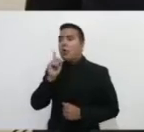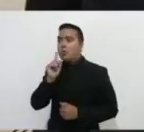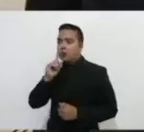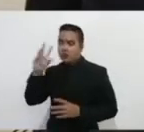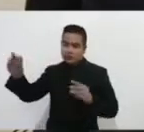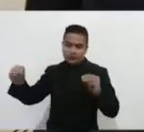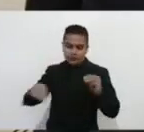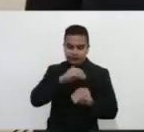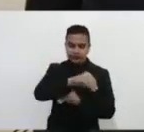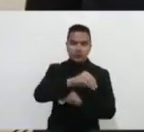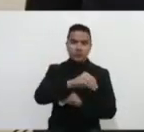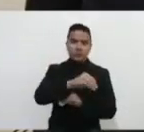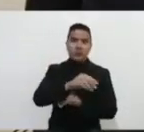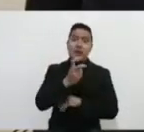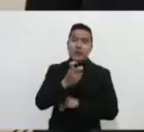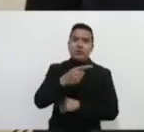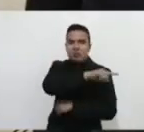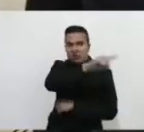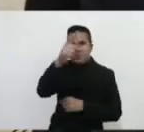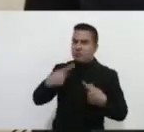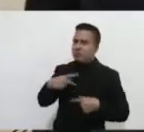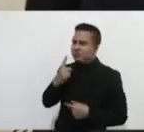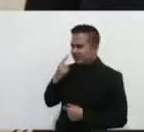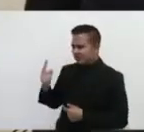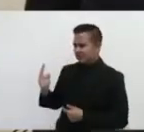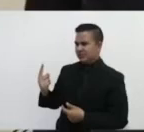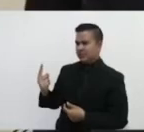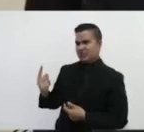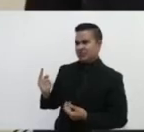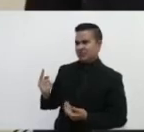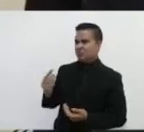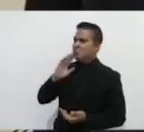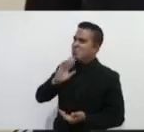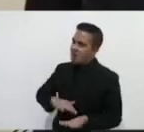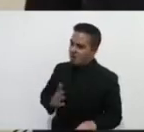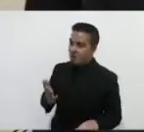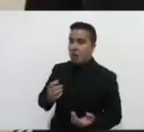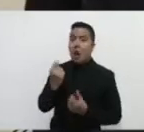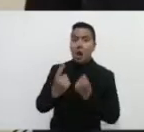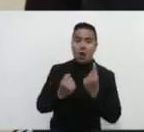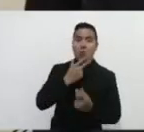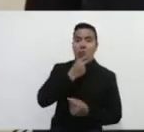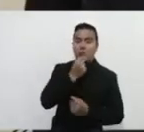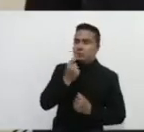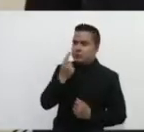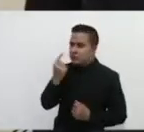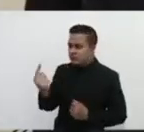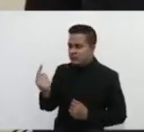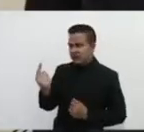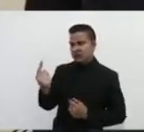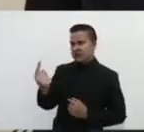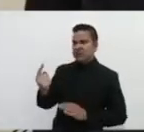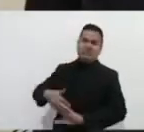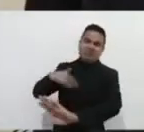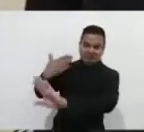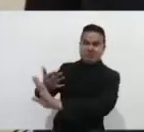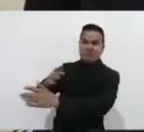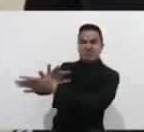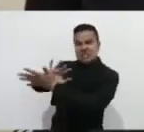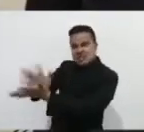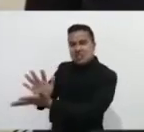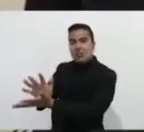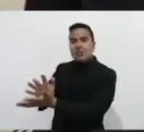mujer, eso empieza a generar un cierto descontento, ¿no? ¿Y cuáles son las reacciones de algunos hombres? Bueno, pues entonces violentan a